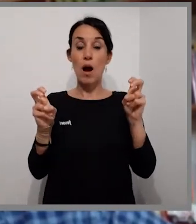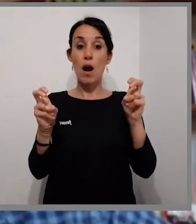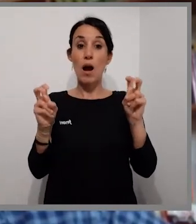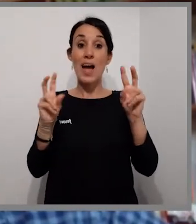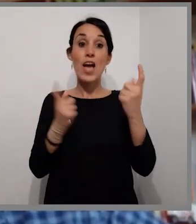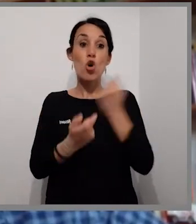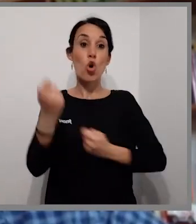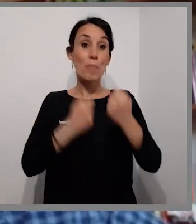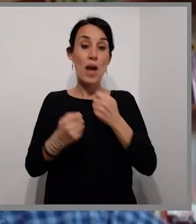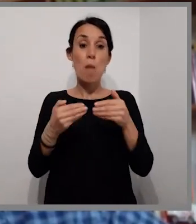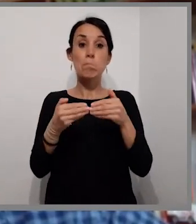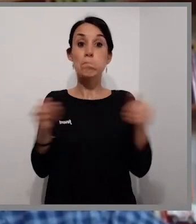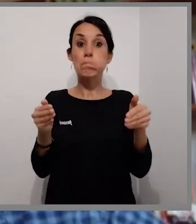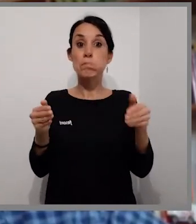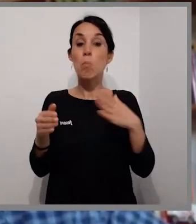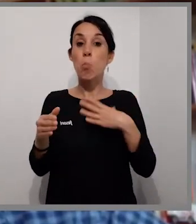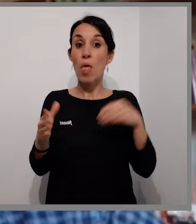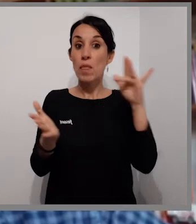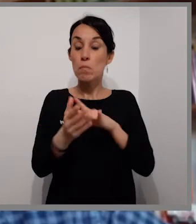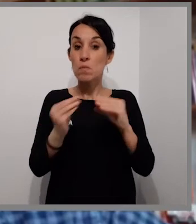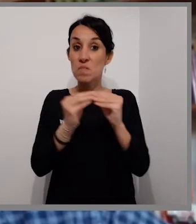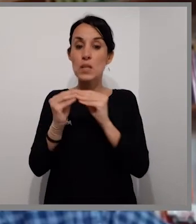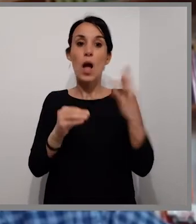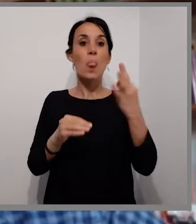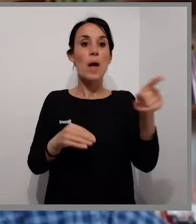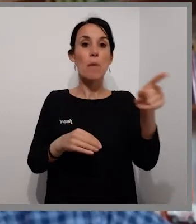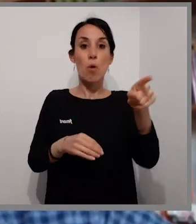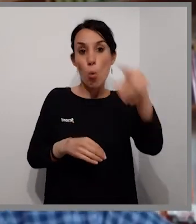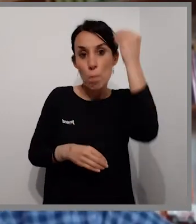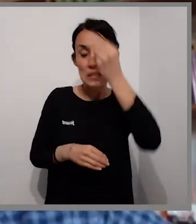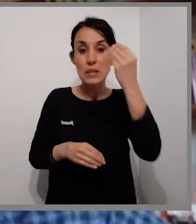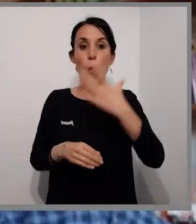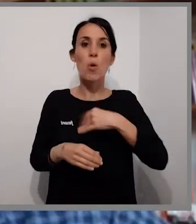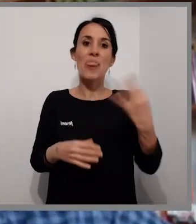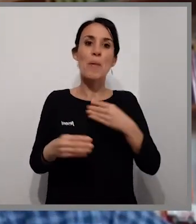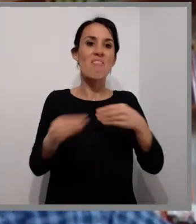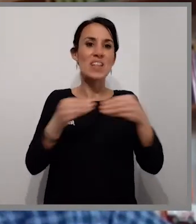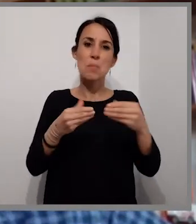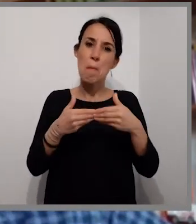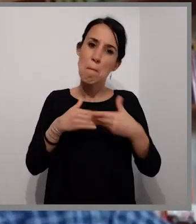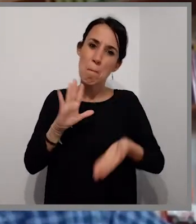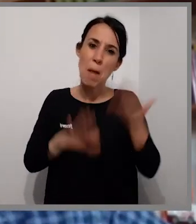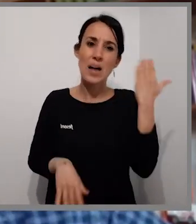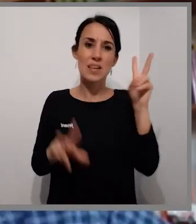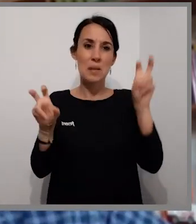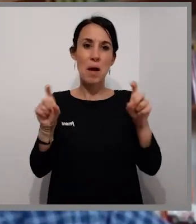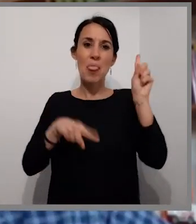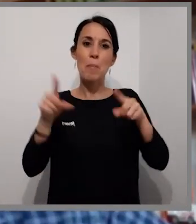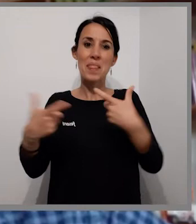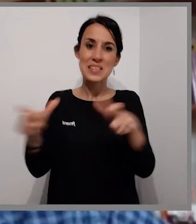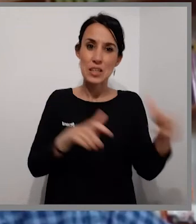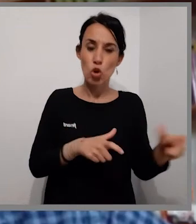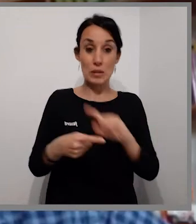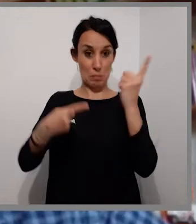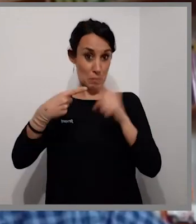el confinamiento económico? ¿Sigue usted pensando que tiene que haber más manga ancha en el tema de la actividad económica y en qué